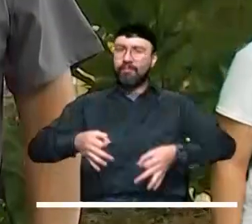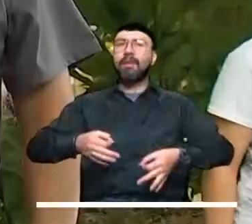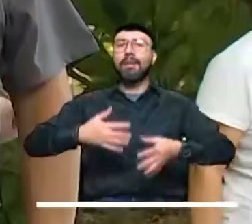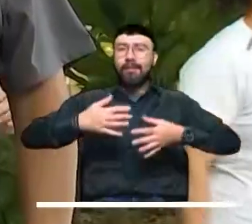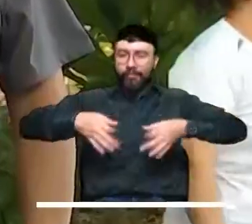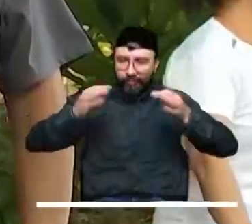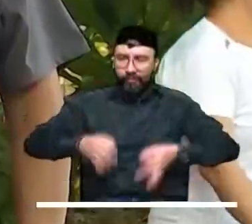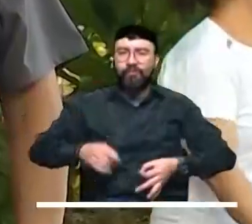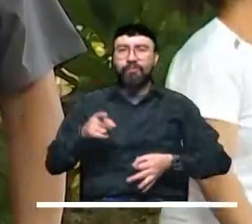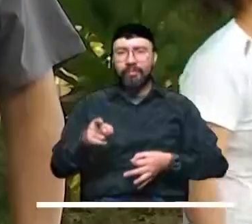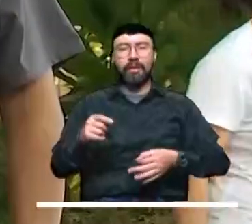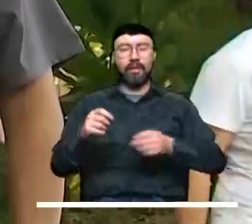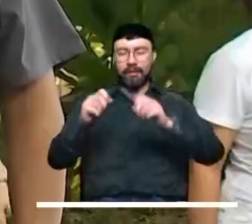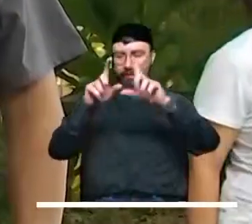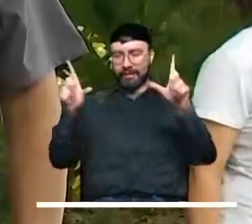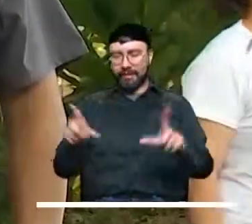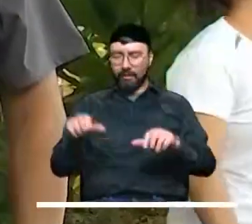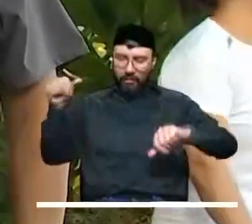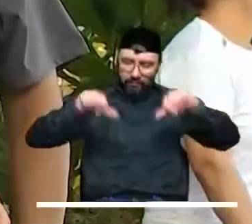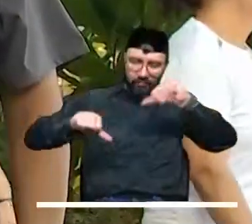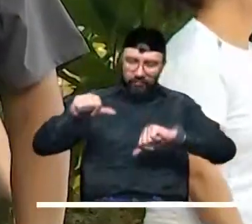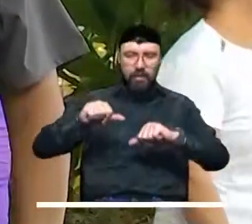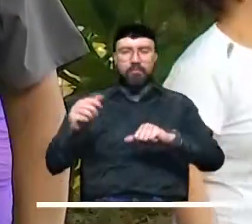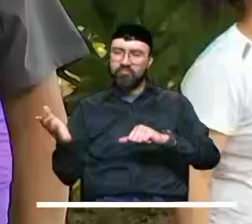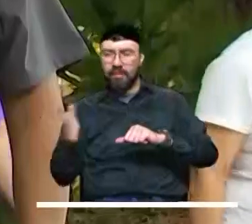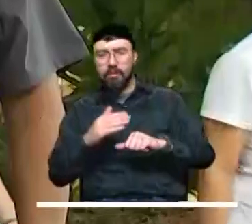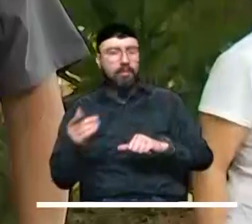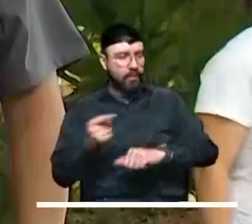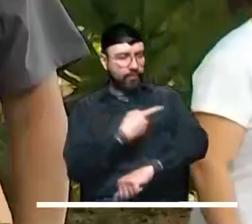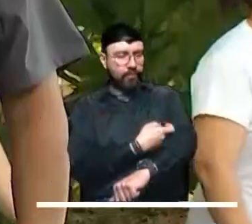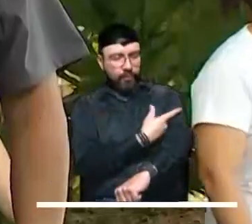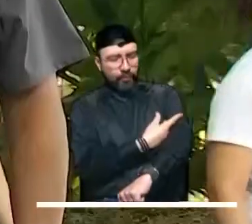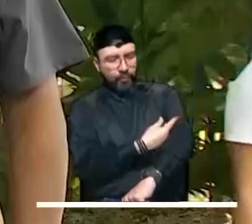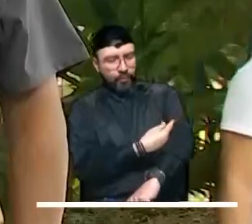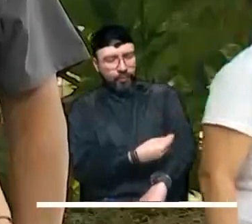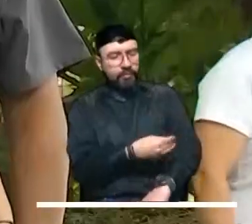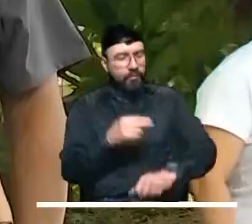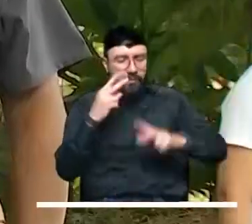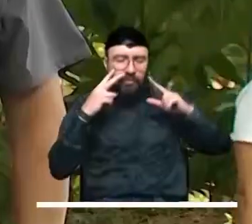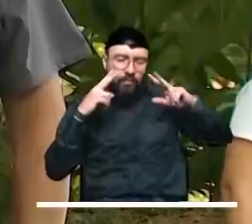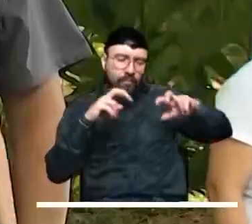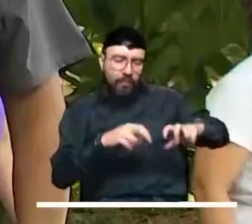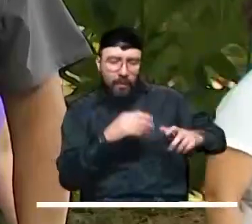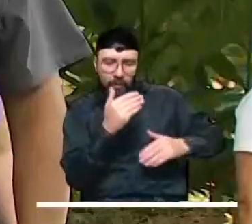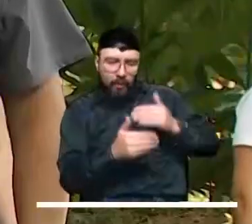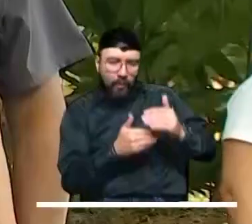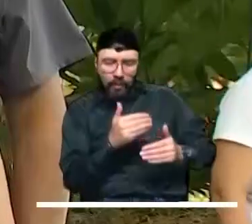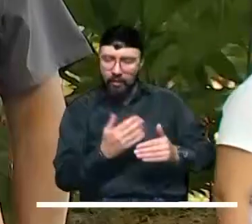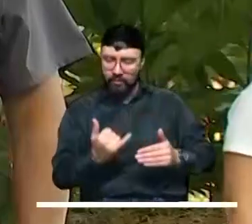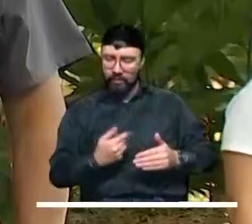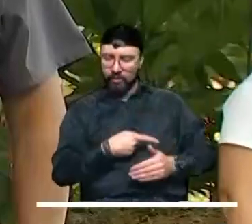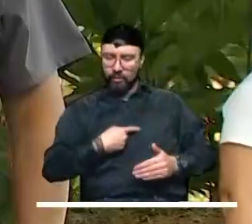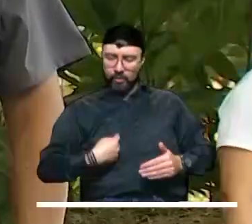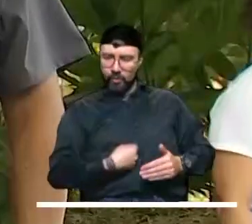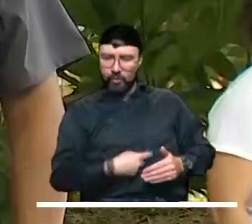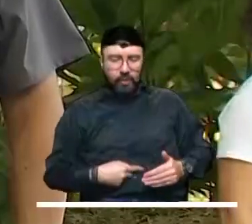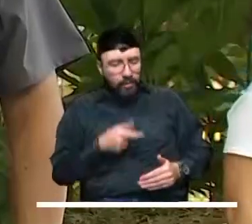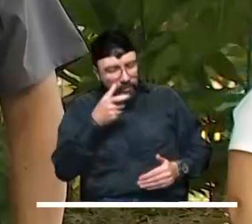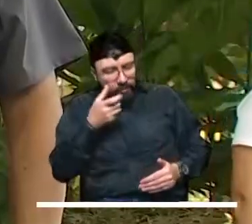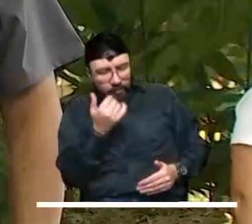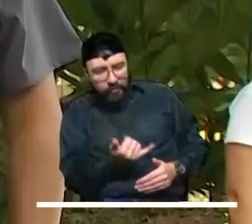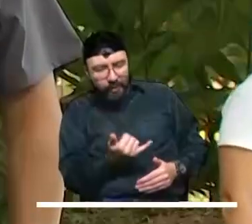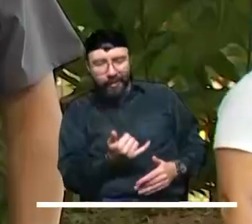Confirmar con exámenes de laboratorio. Ah, vámonos para el laboratorio y que me digan, además de todo ese proceso metabólico, que me